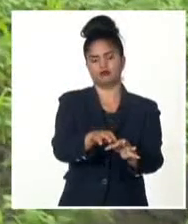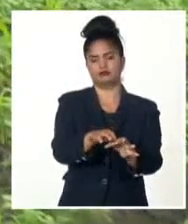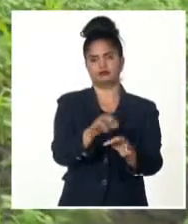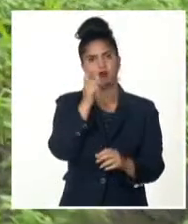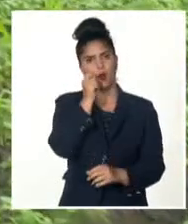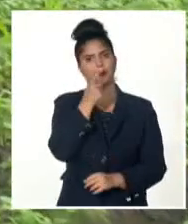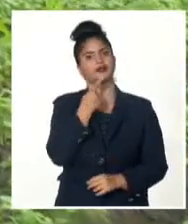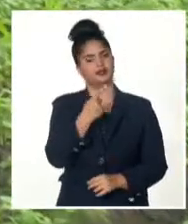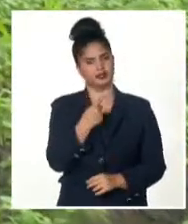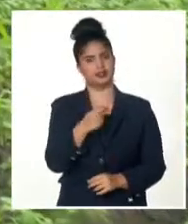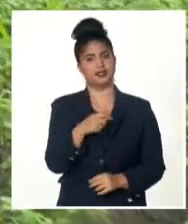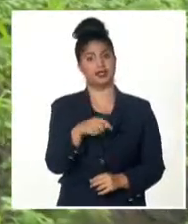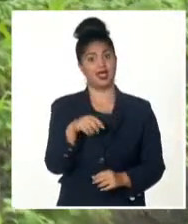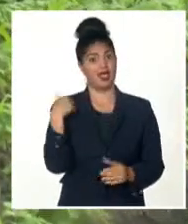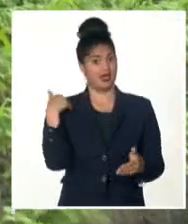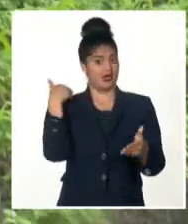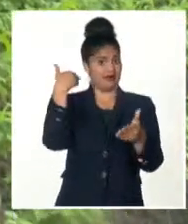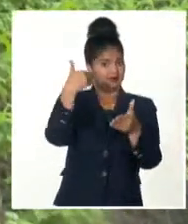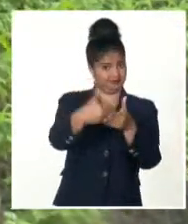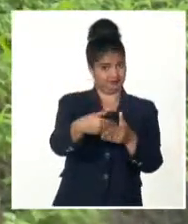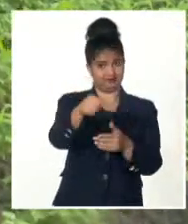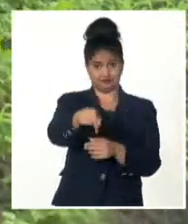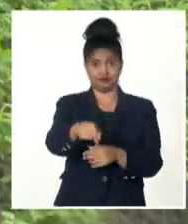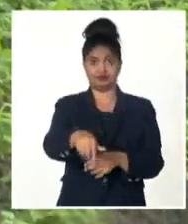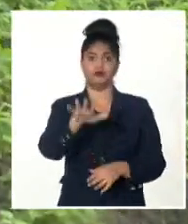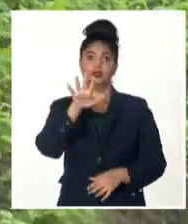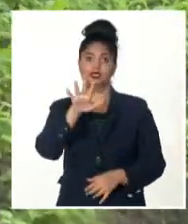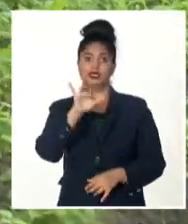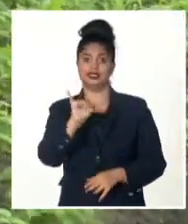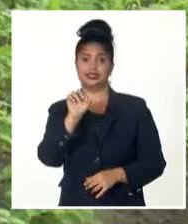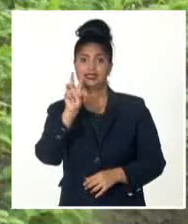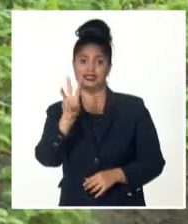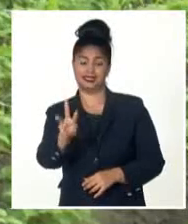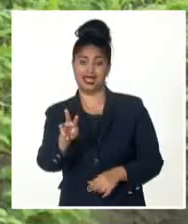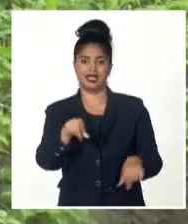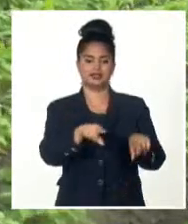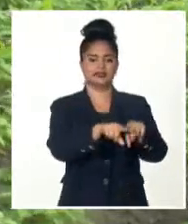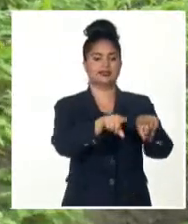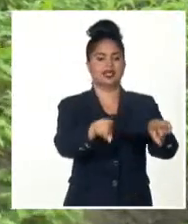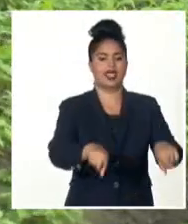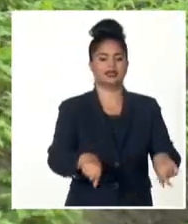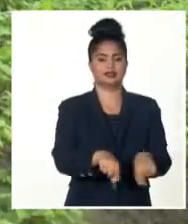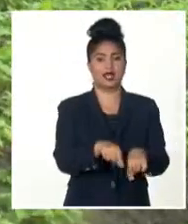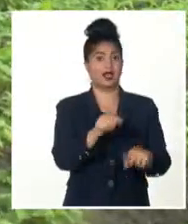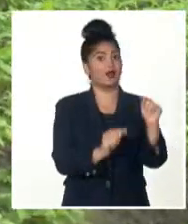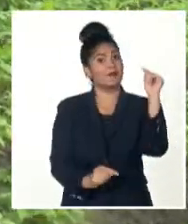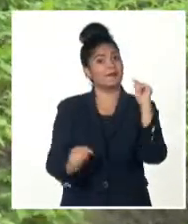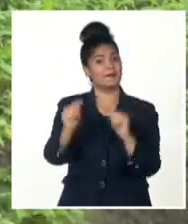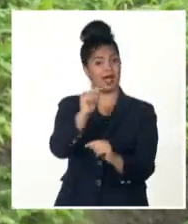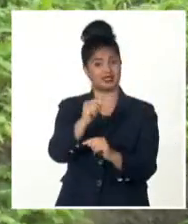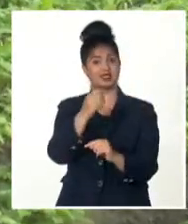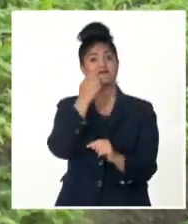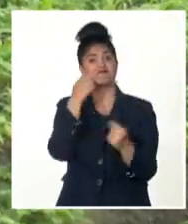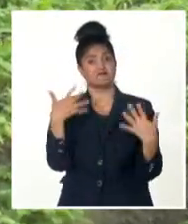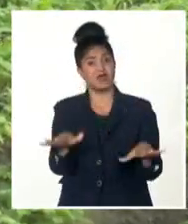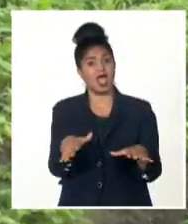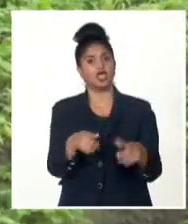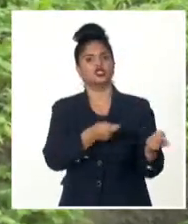hay sembradas 563 hectáreas de acá, predominando la